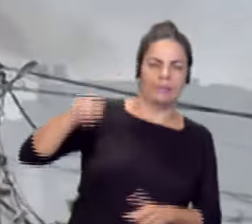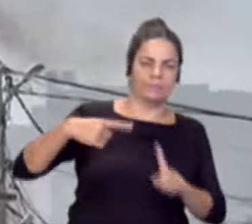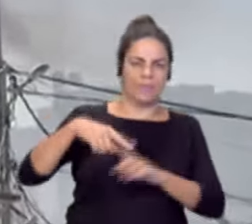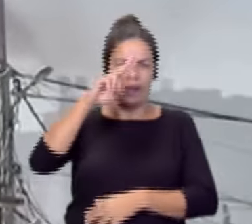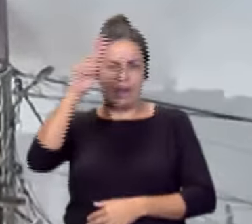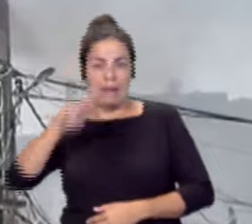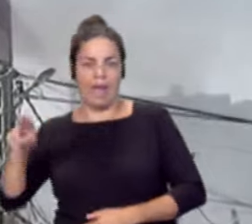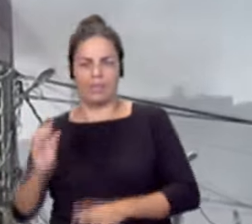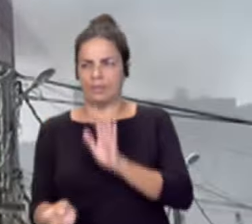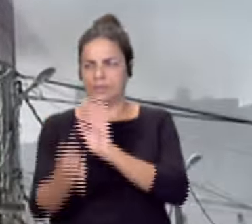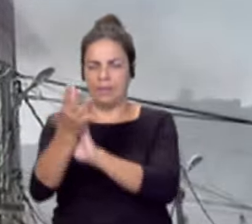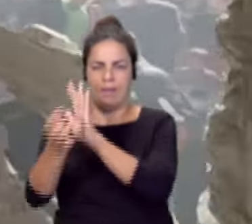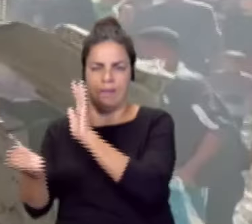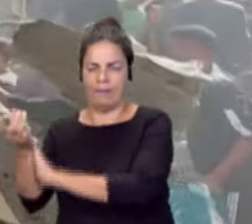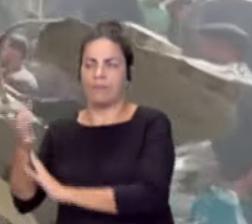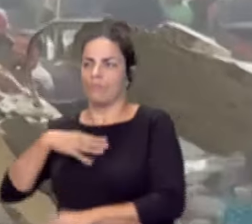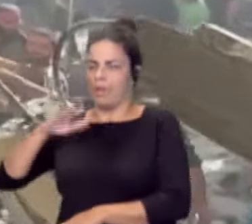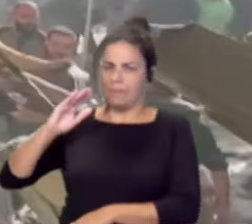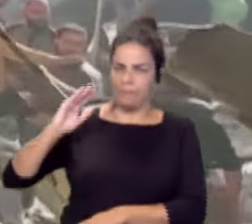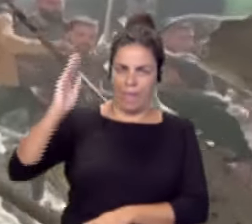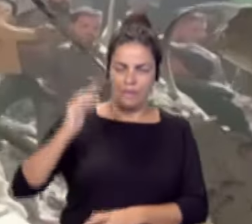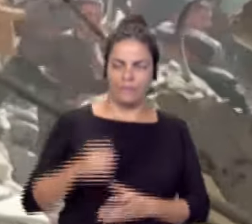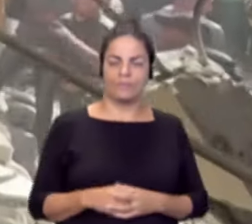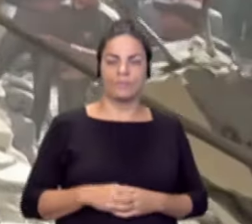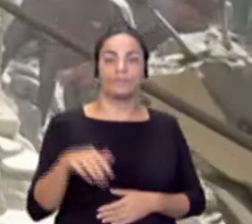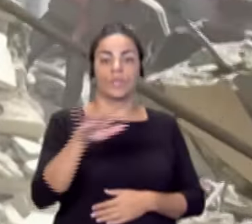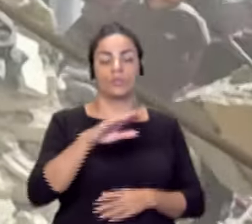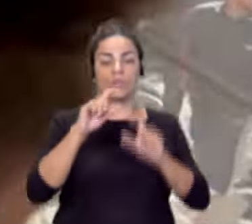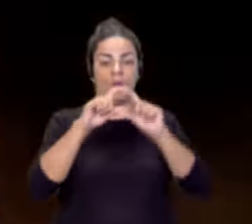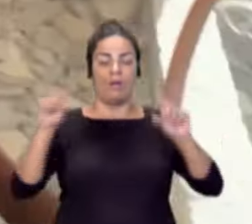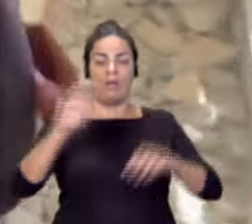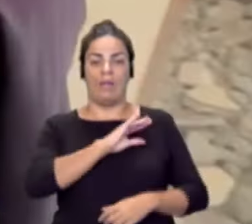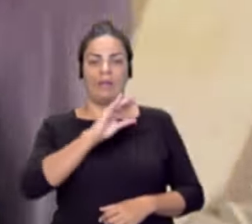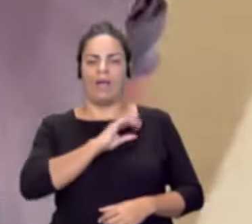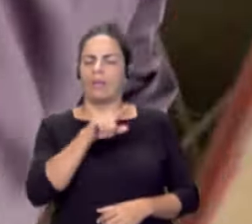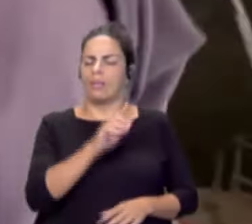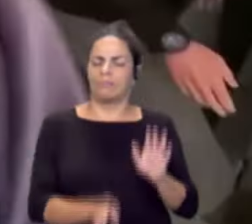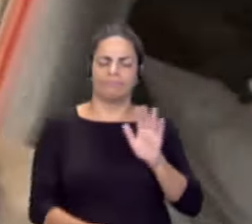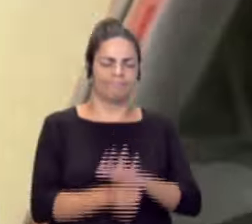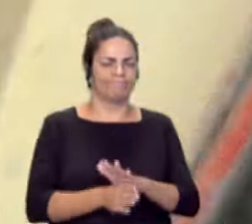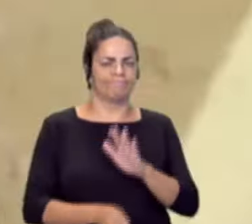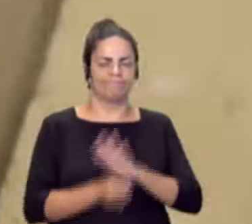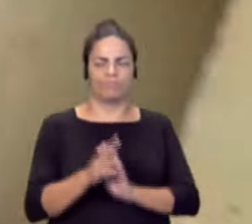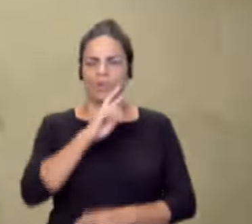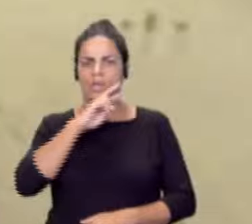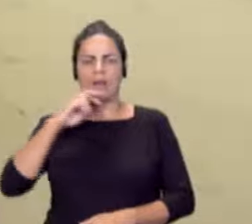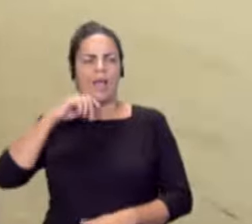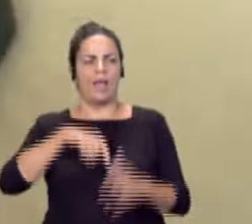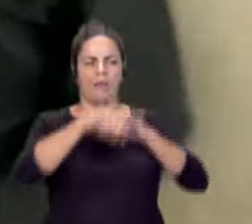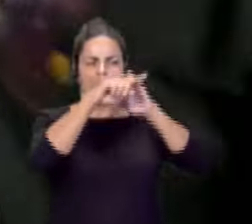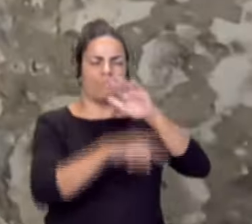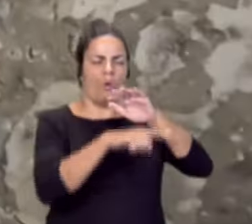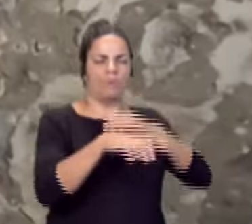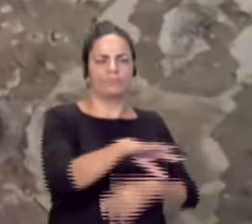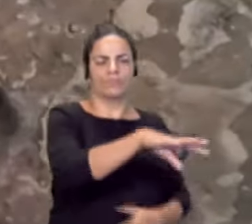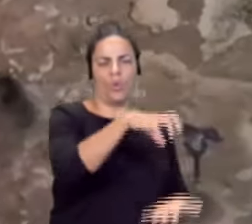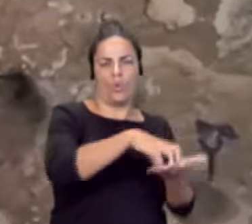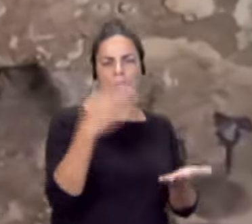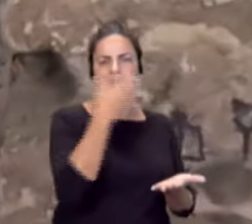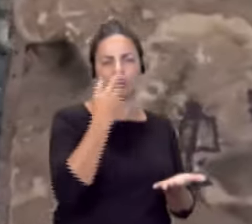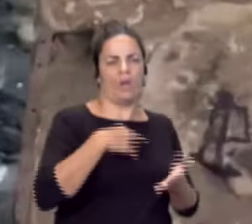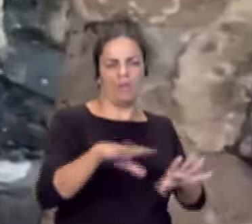Y en la franja de Gaza no hay tregua. Israel ha bombardeado una escuela que acogía a cientos